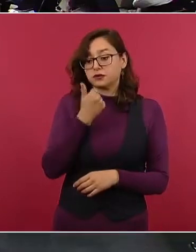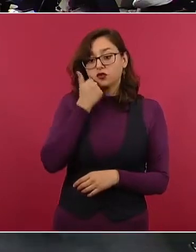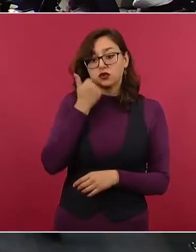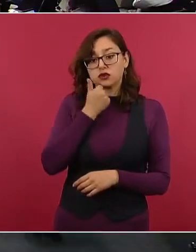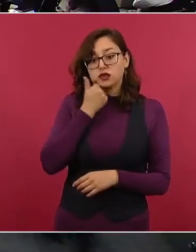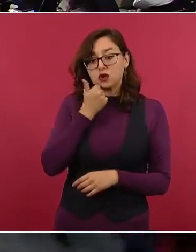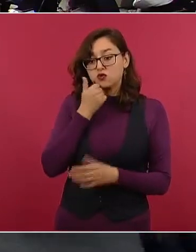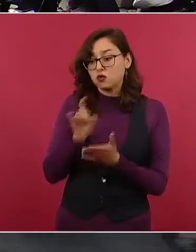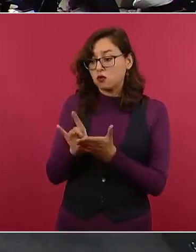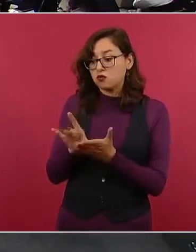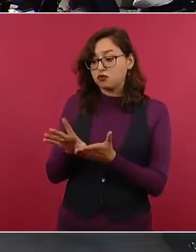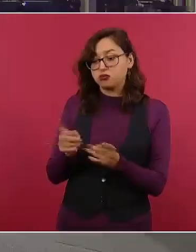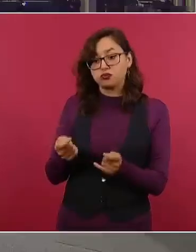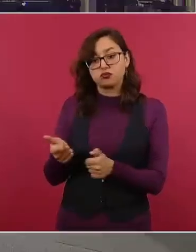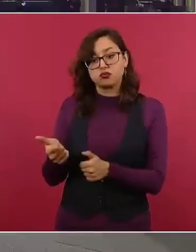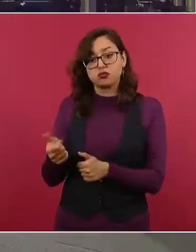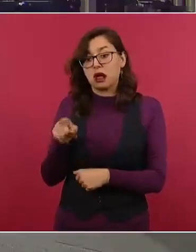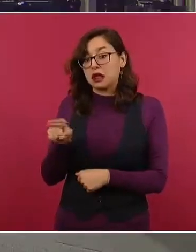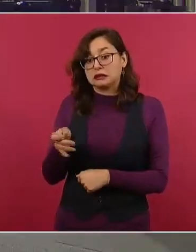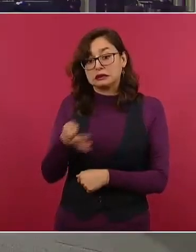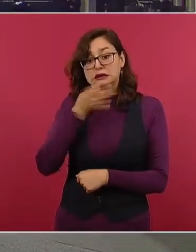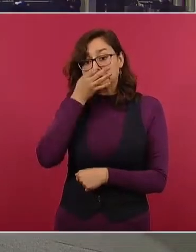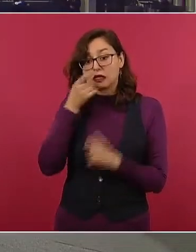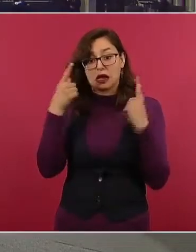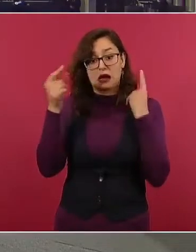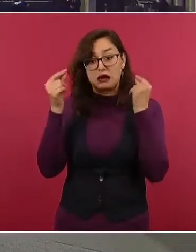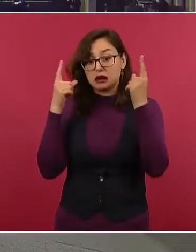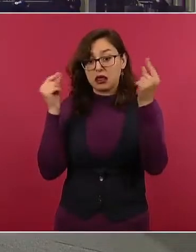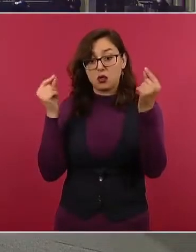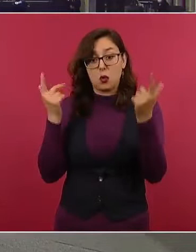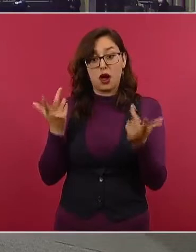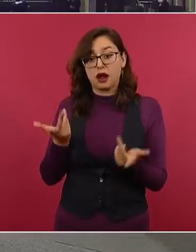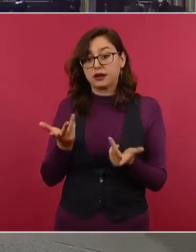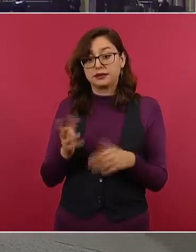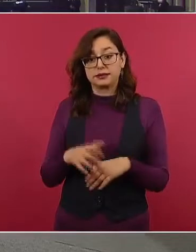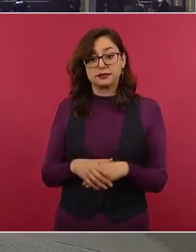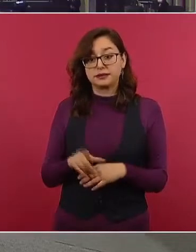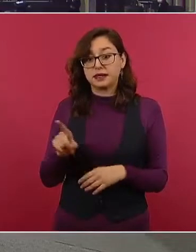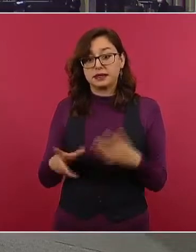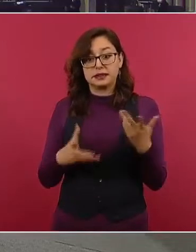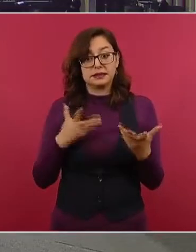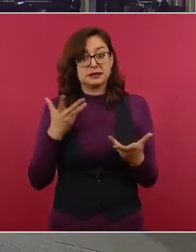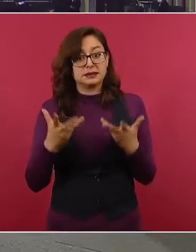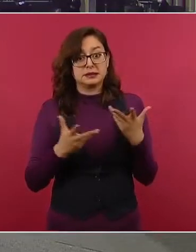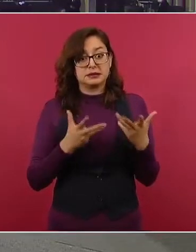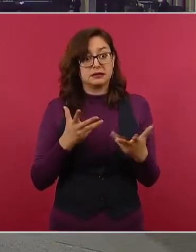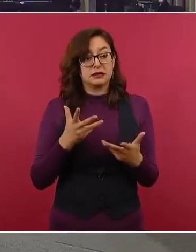unas semanas de salir de su escuela y graduarse y bueno, trató de hacer todo lo posible para